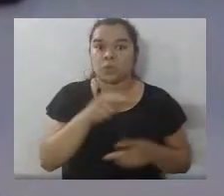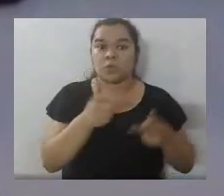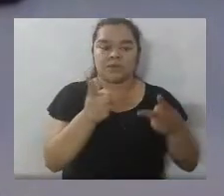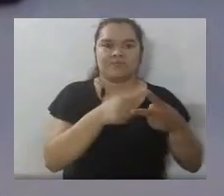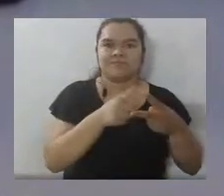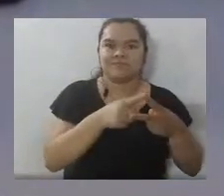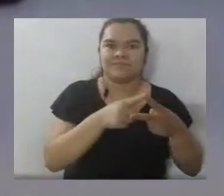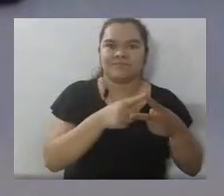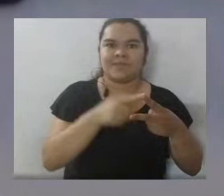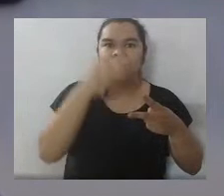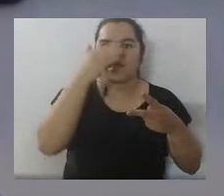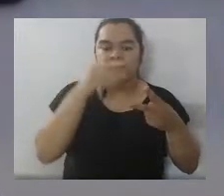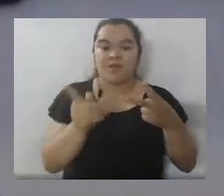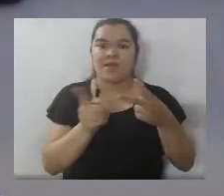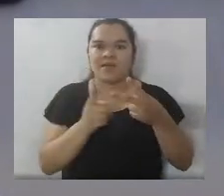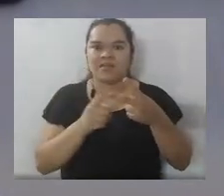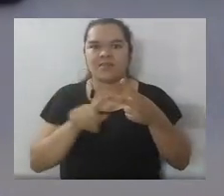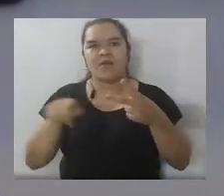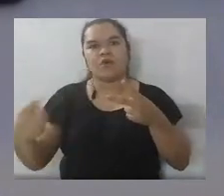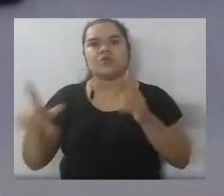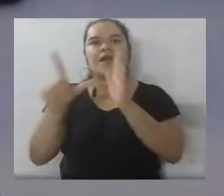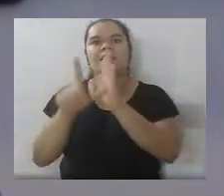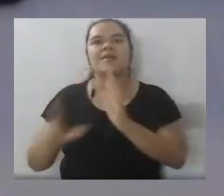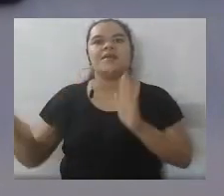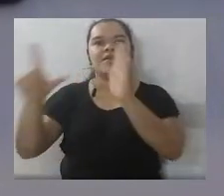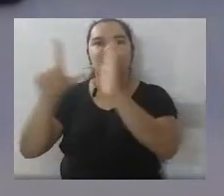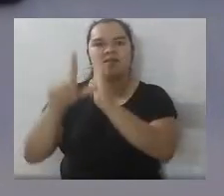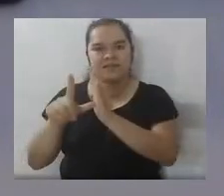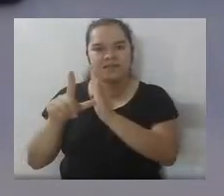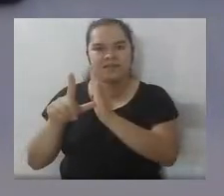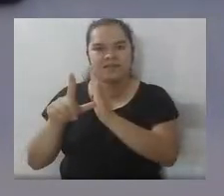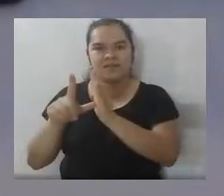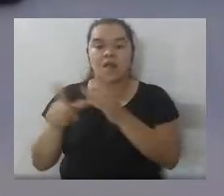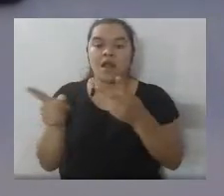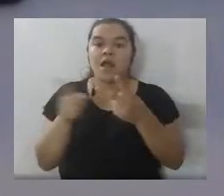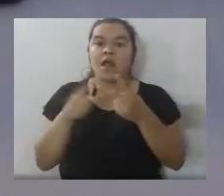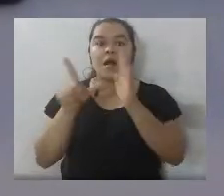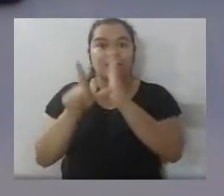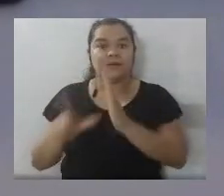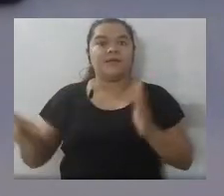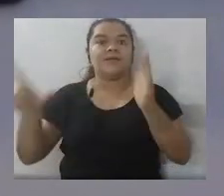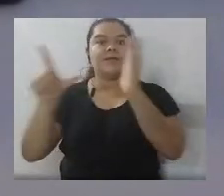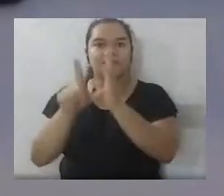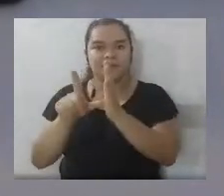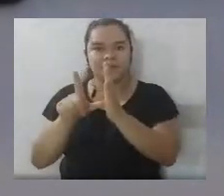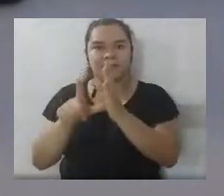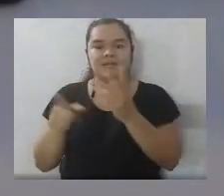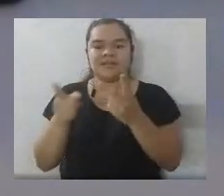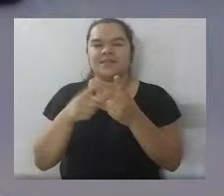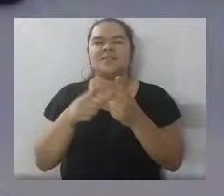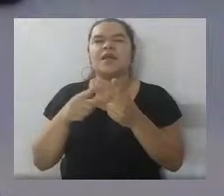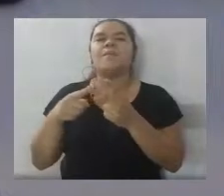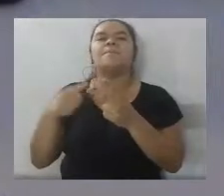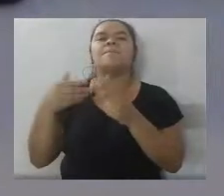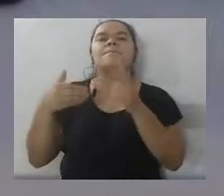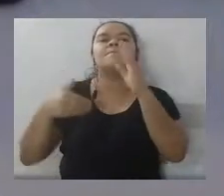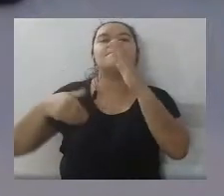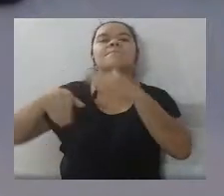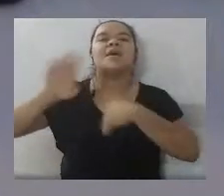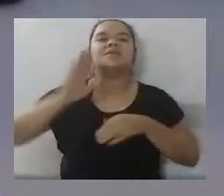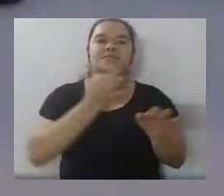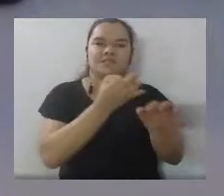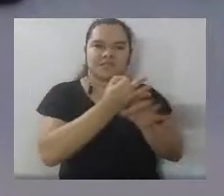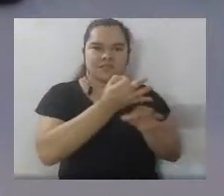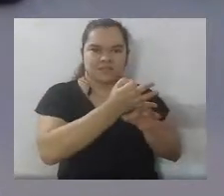de licenciatura, fundamentalmente asociado, ¿no es cierto?, con cuestiones de investigación. Si bien en